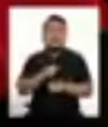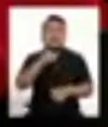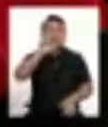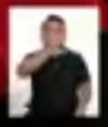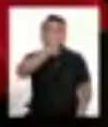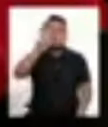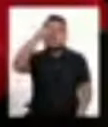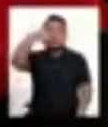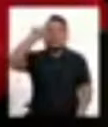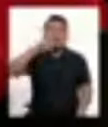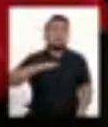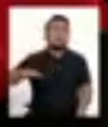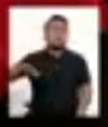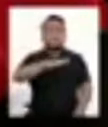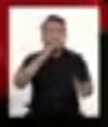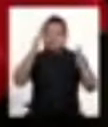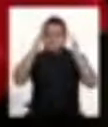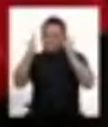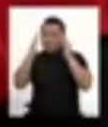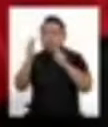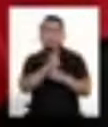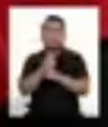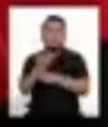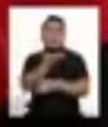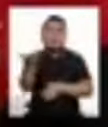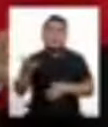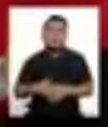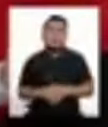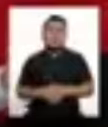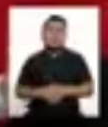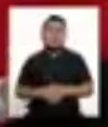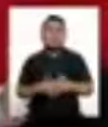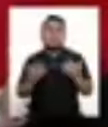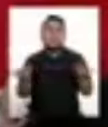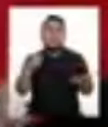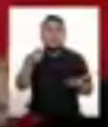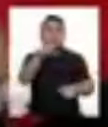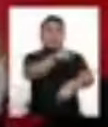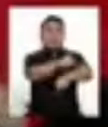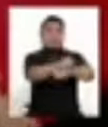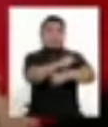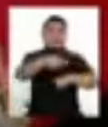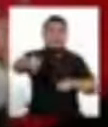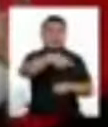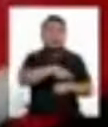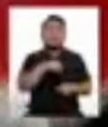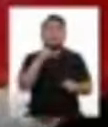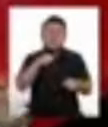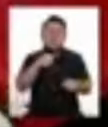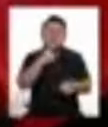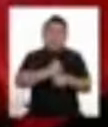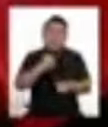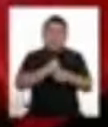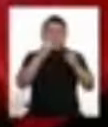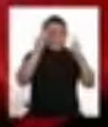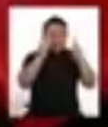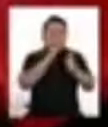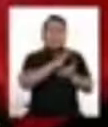32 millones, todos tenemos que ver. Y para los que están privados de la libertad haremos el máximo esfuerzo de mejorar la